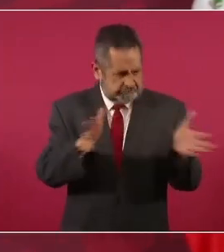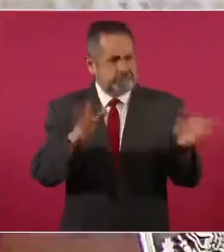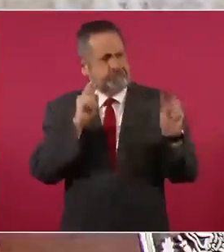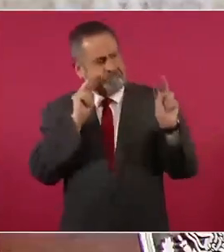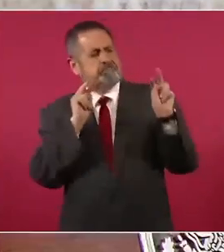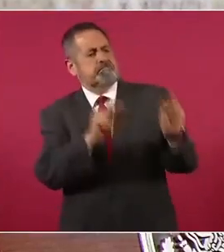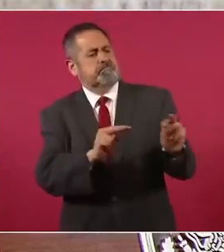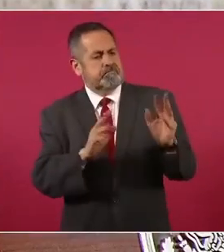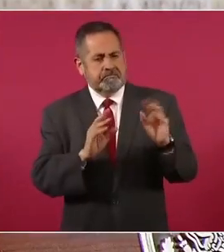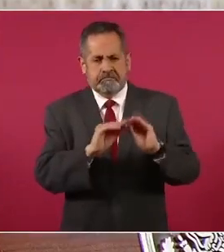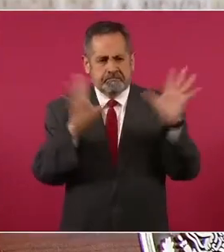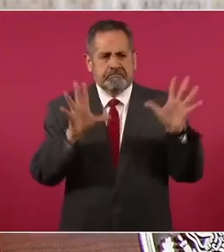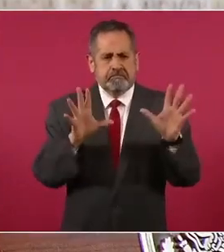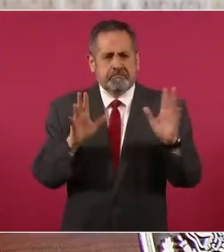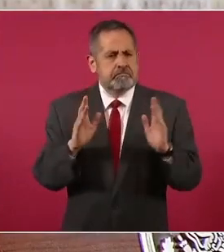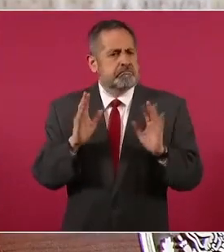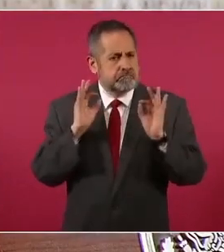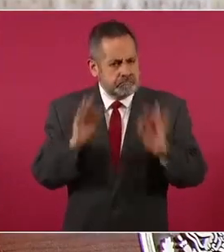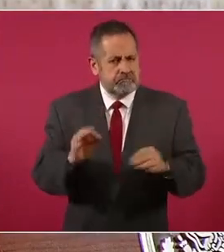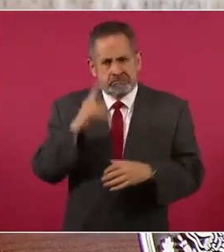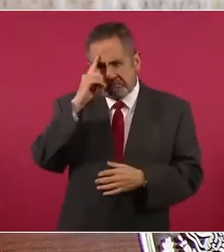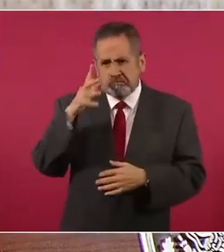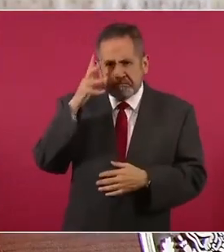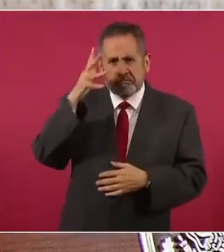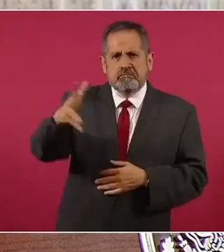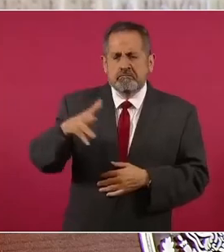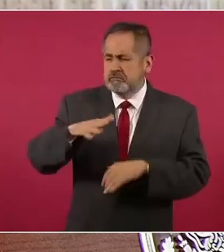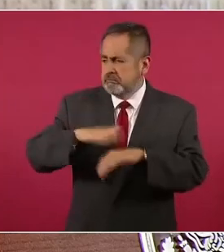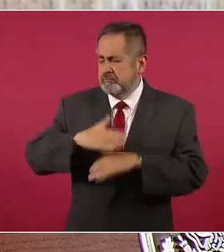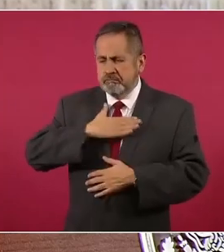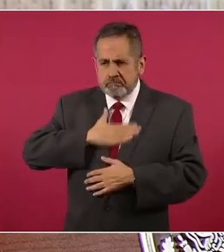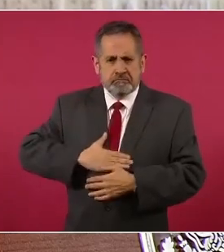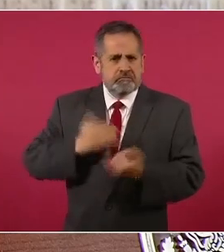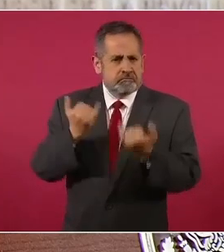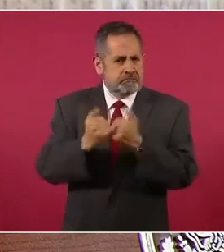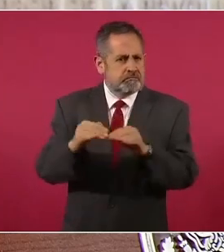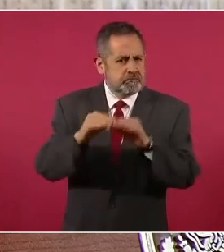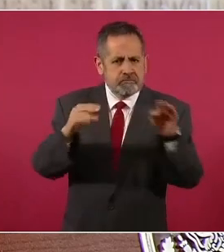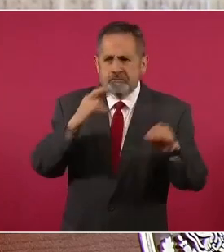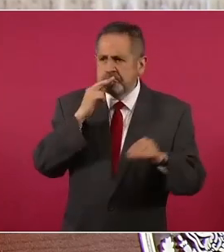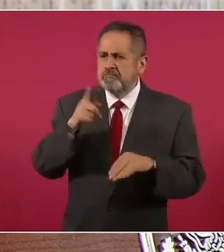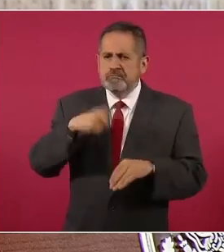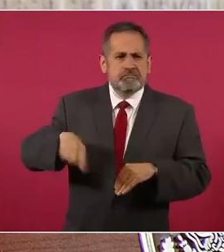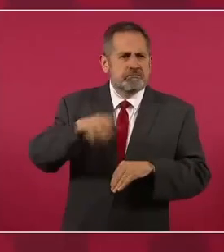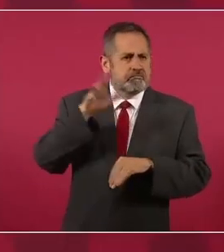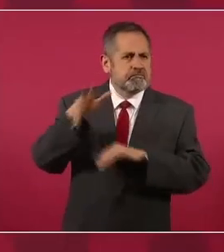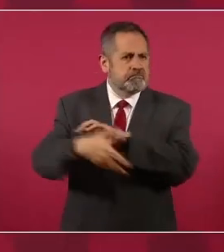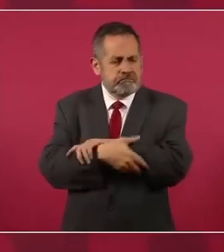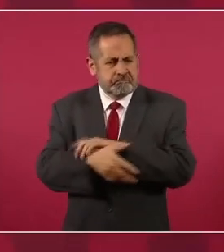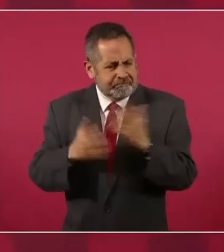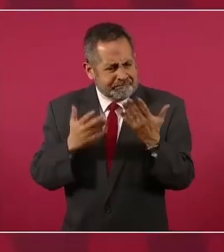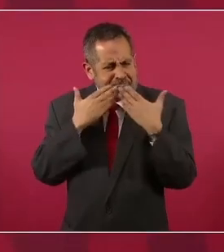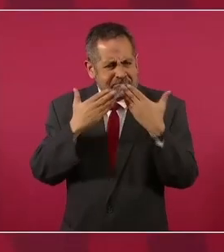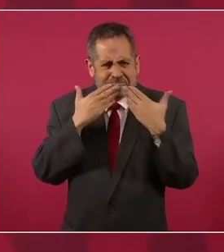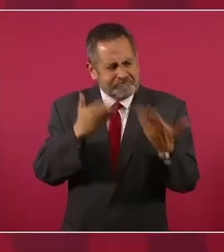mejor, más justa, más igualitaria, más fraterna.